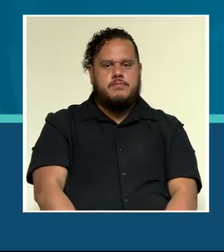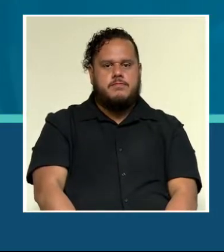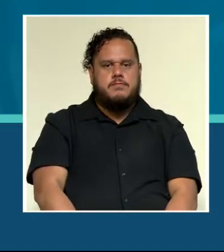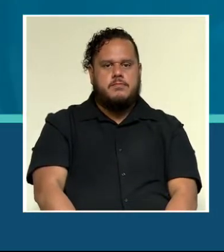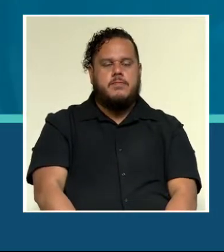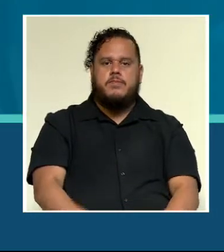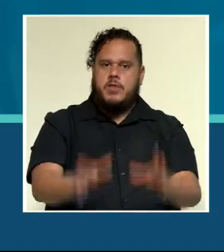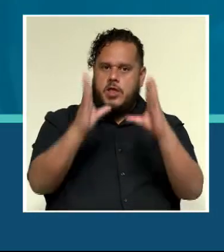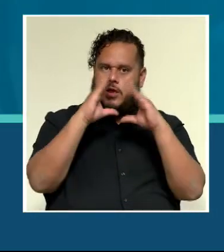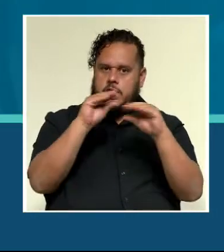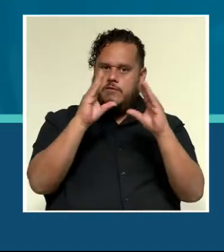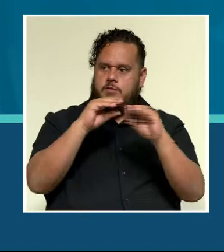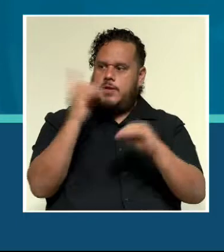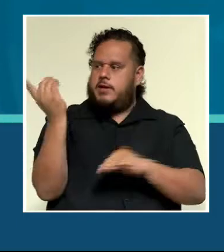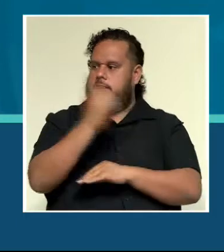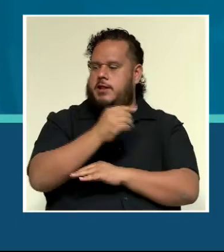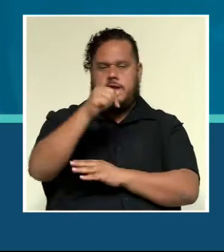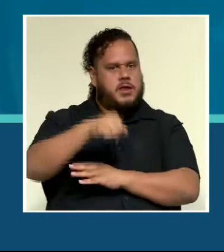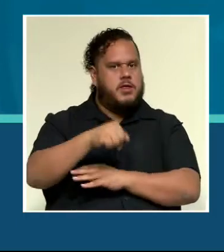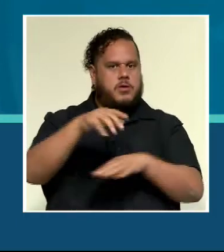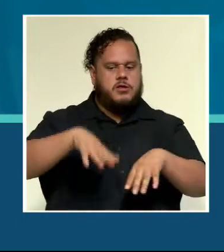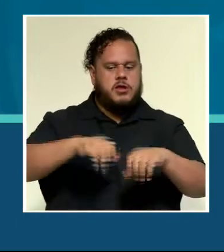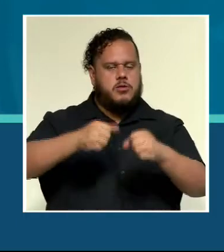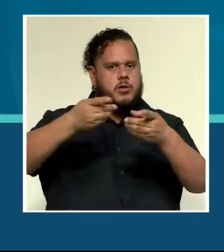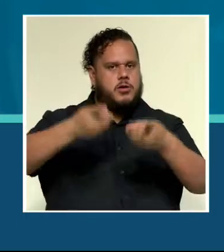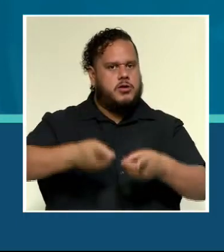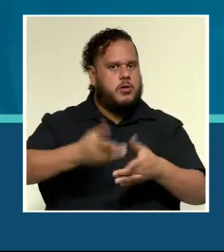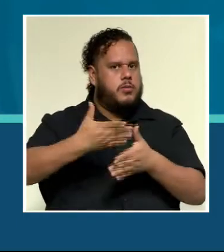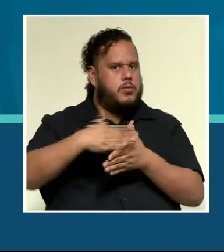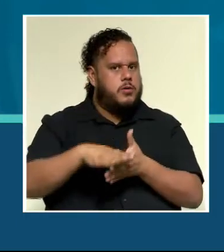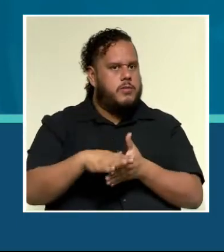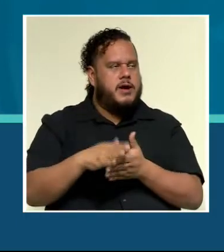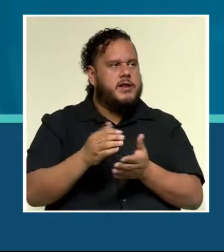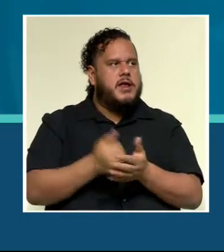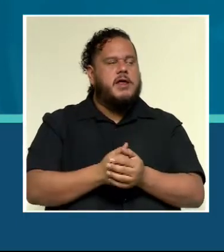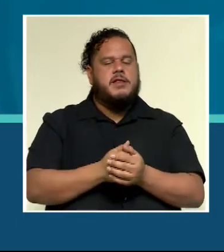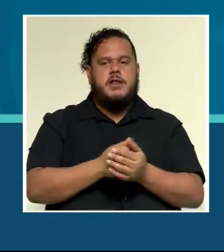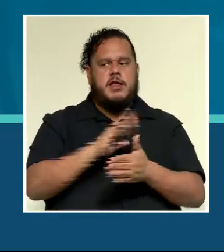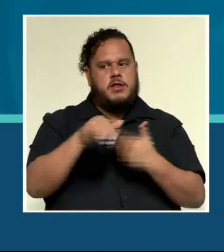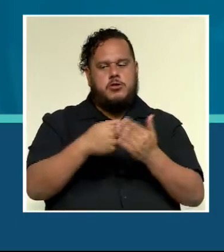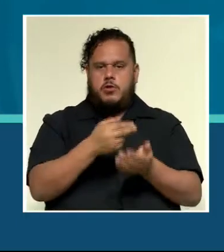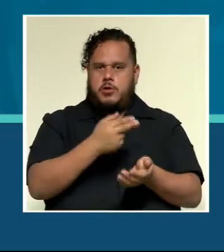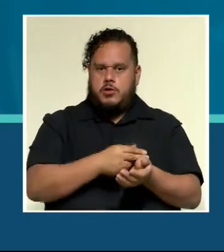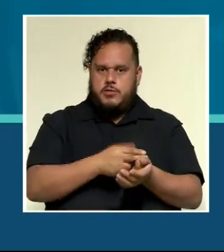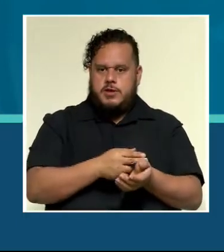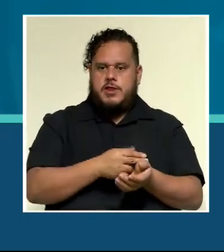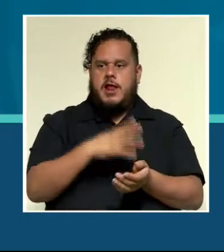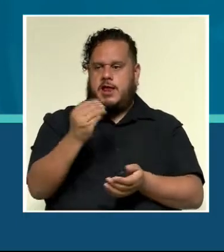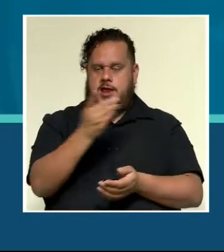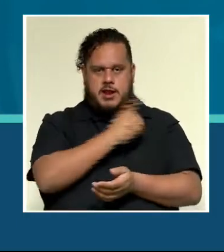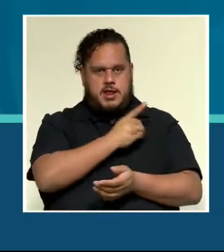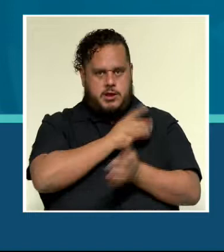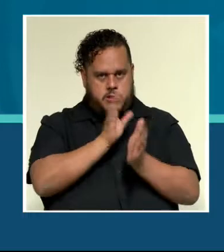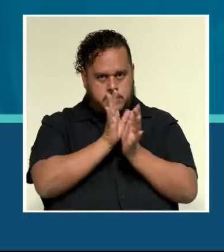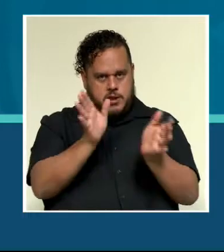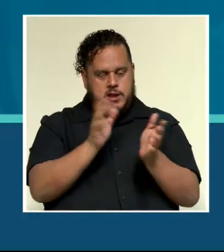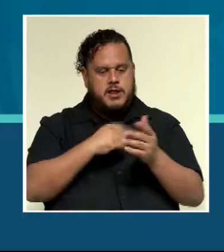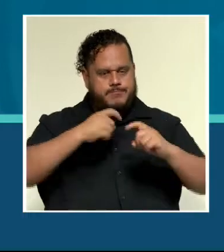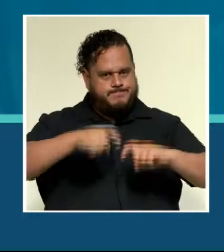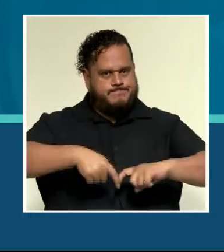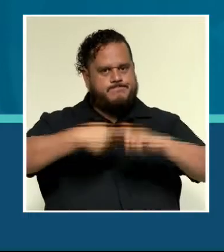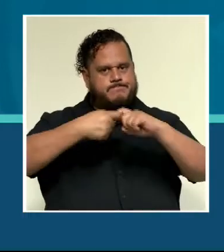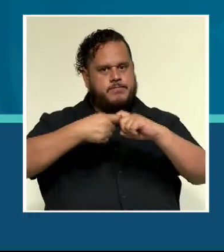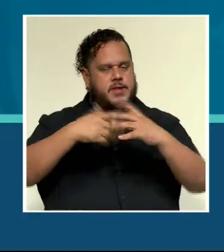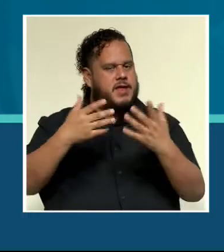Informar que el día de hoy se ha tomado la decisión por parte del CCO del hospital y esta dirección general de suspender lo que